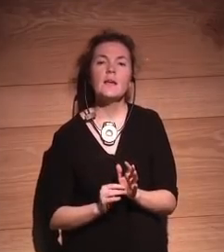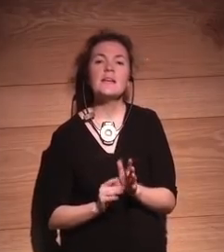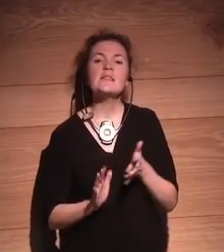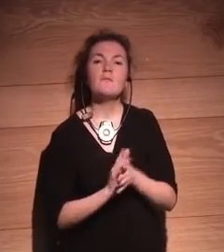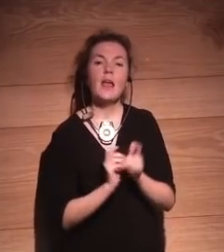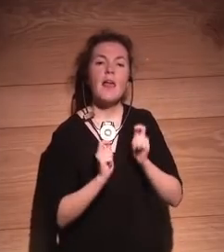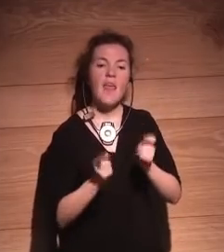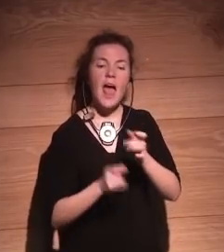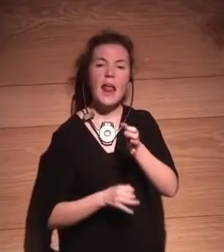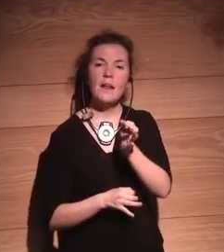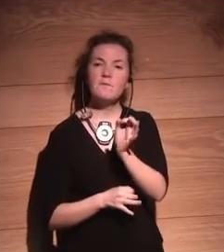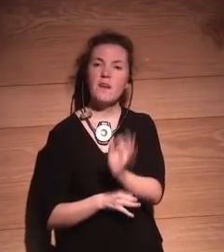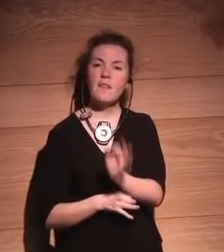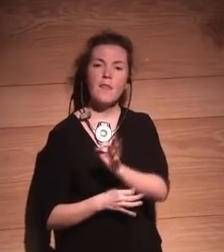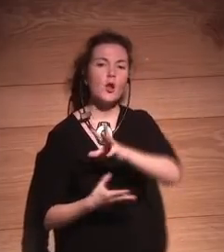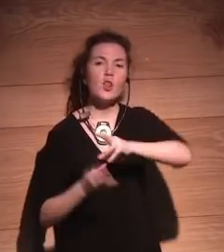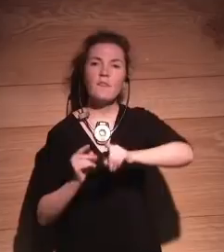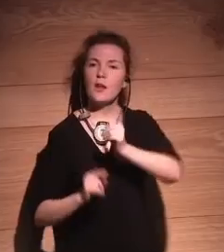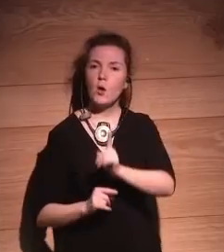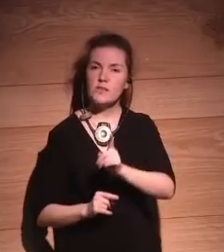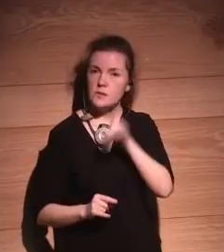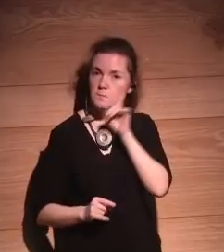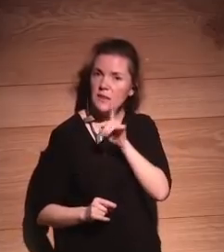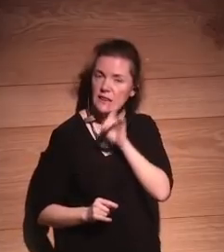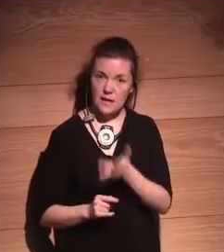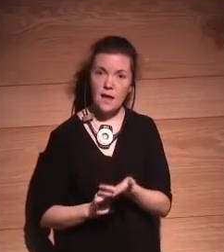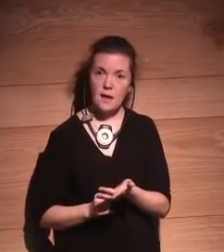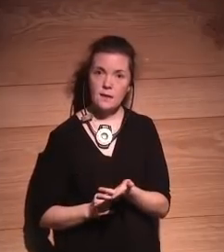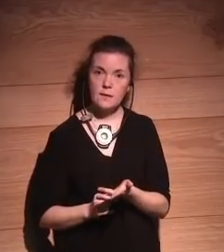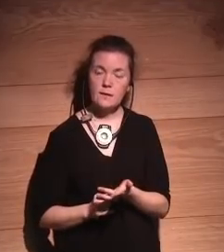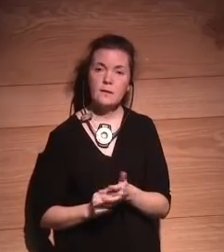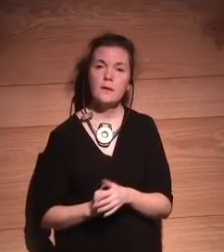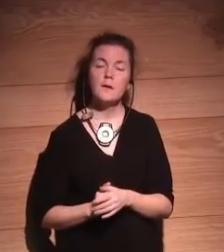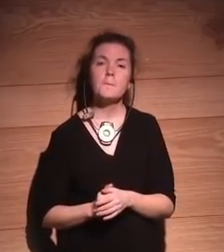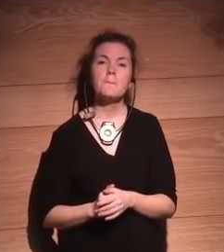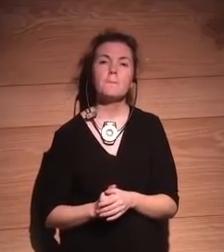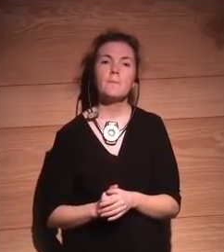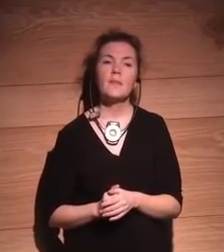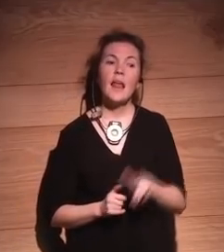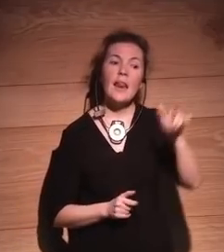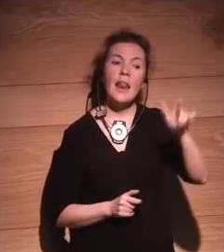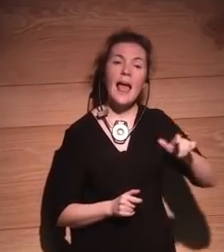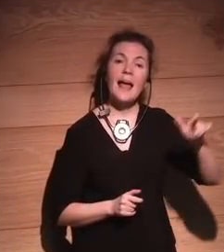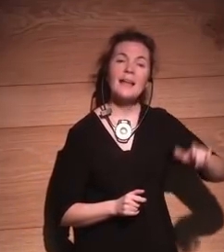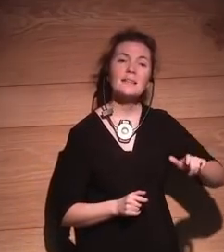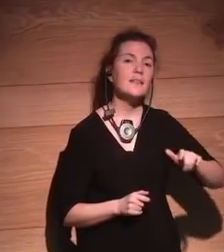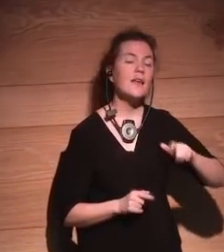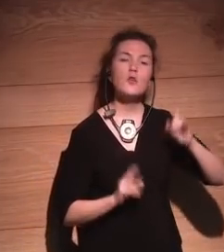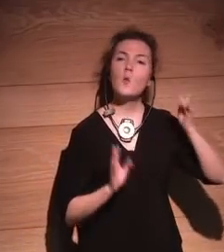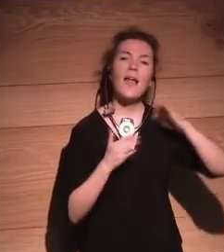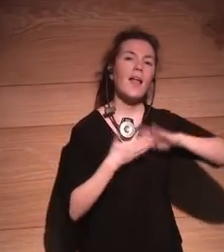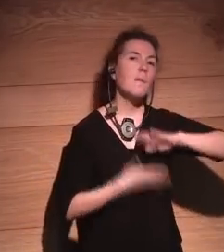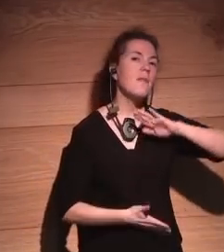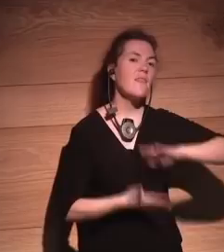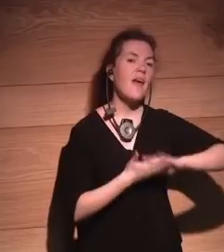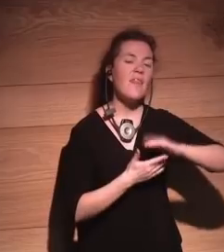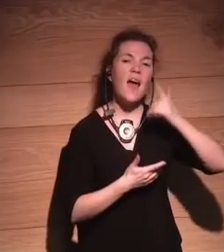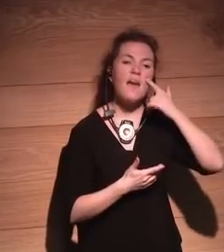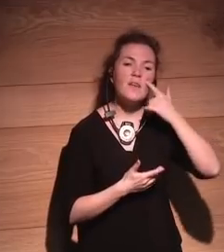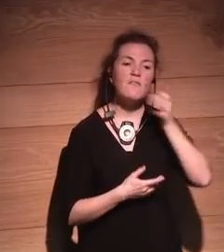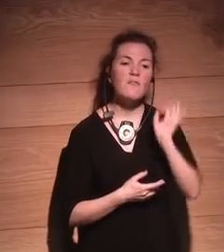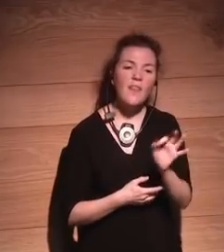darles veracidad. No son noticias, son mentiras, son bulos, y la gente no es capaz de distinguir